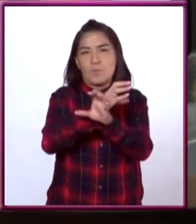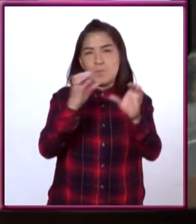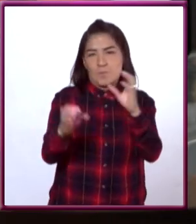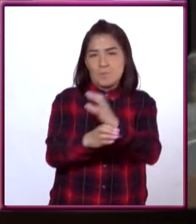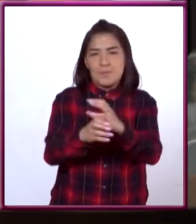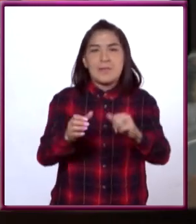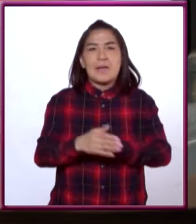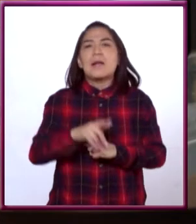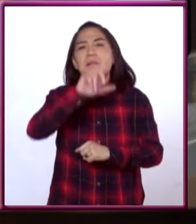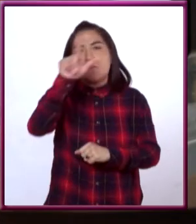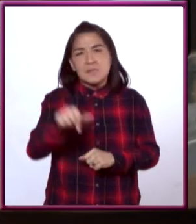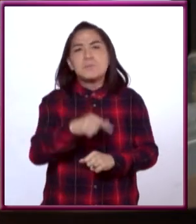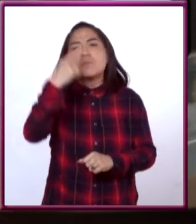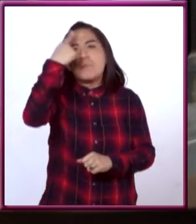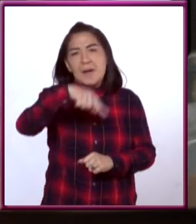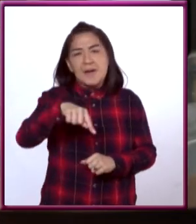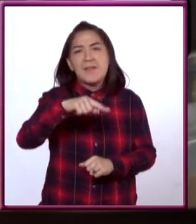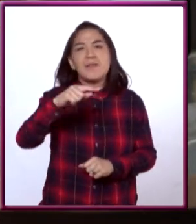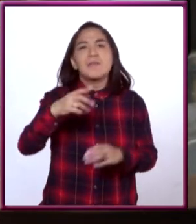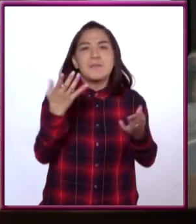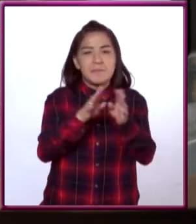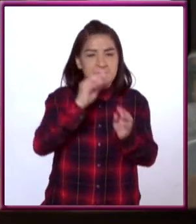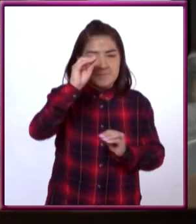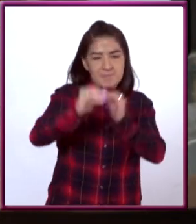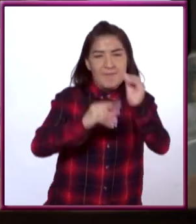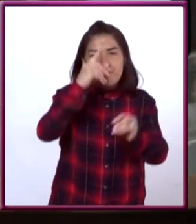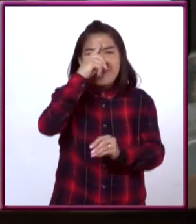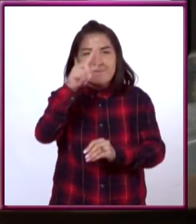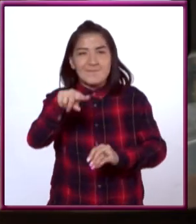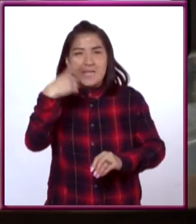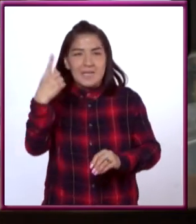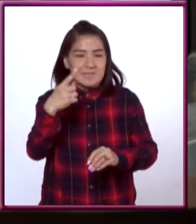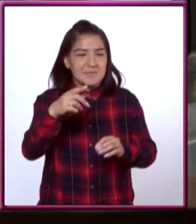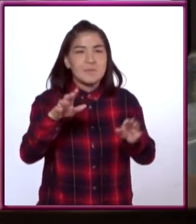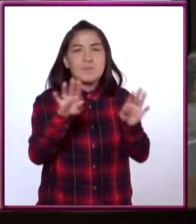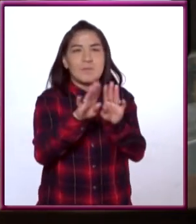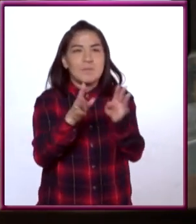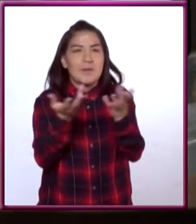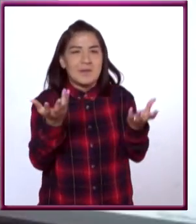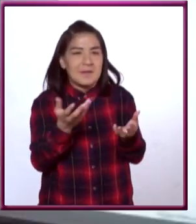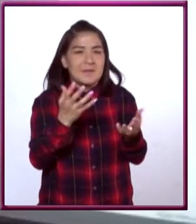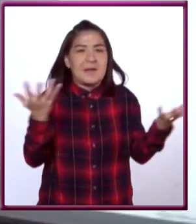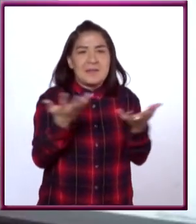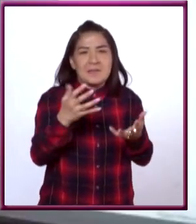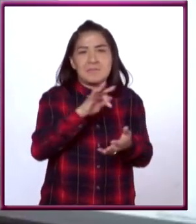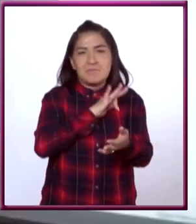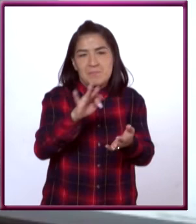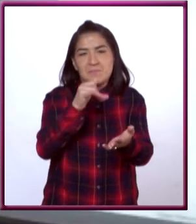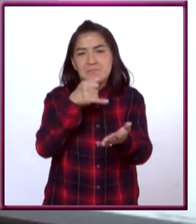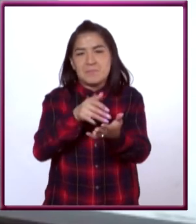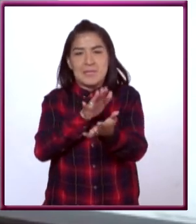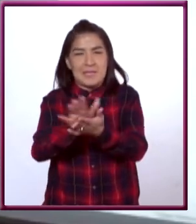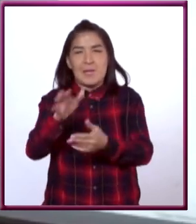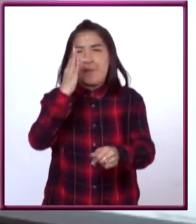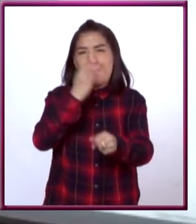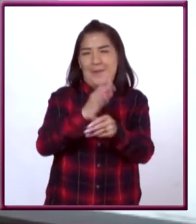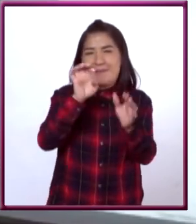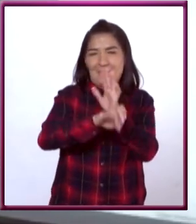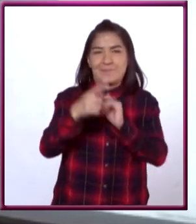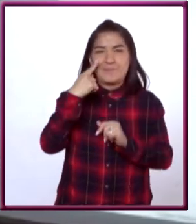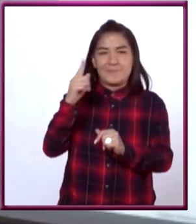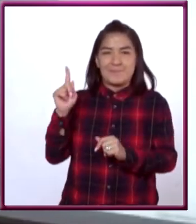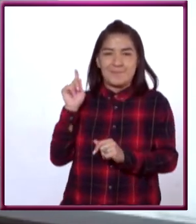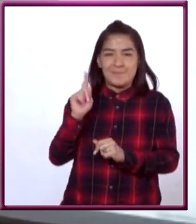objetos y facilitar el diseño y las simulaciones que se pueden hacer. Y nada más como ejemplo tengo